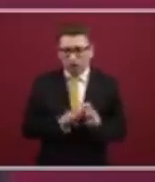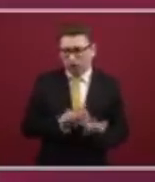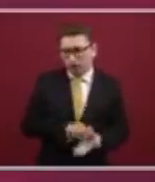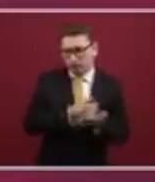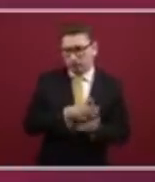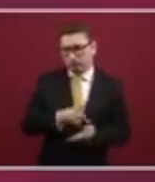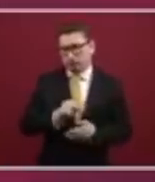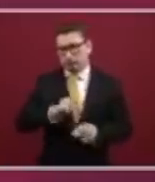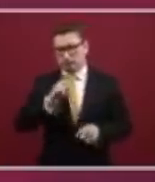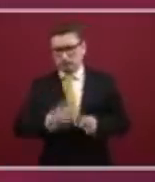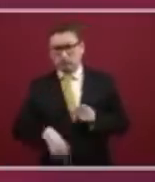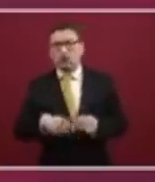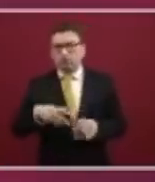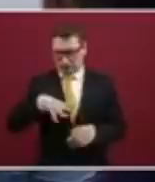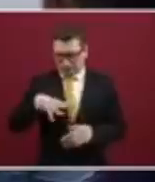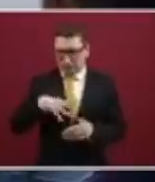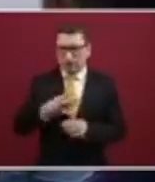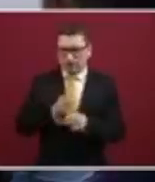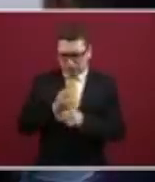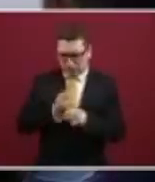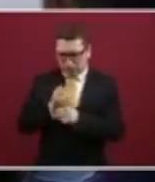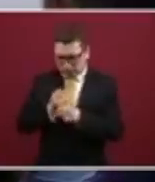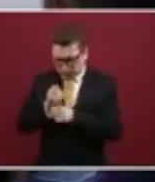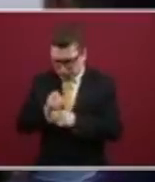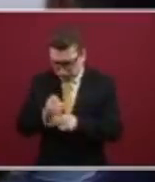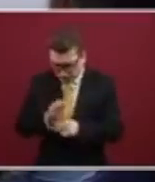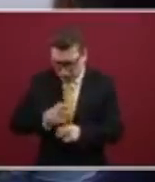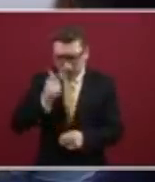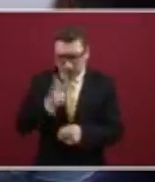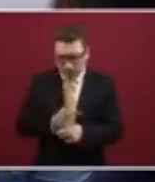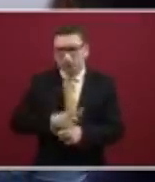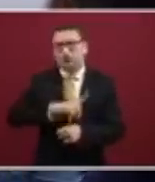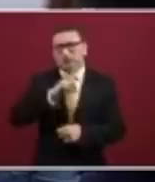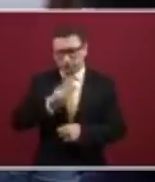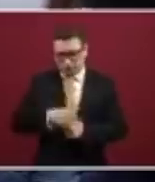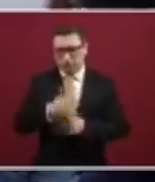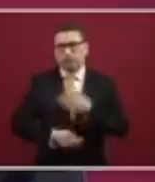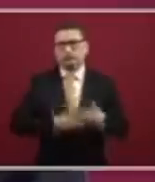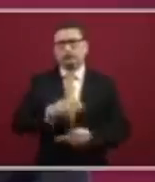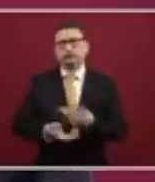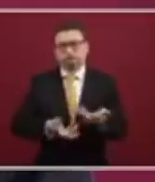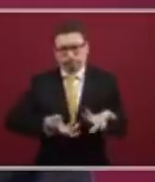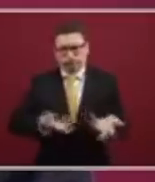no solo hay investigación, se procede. En el caso de